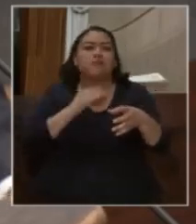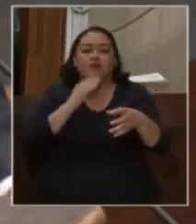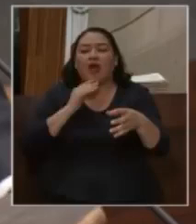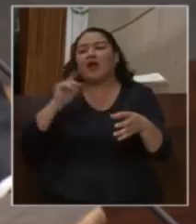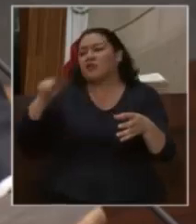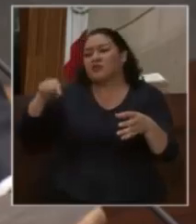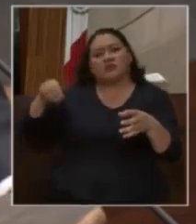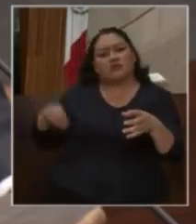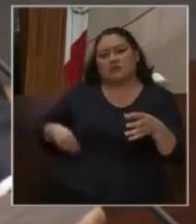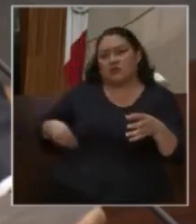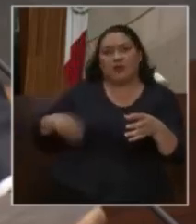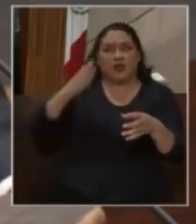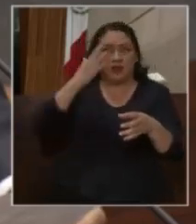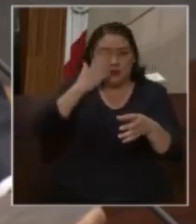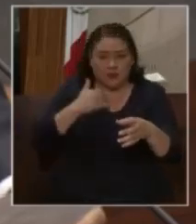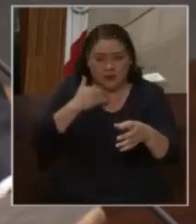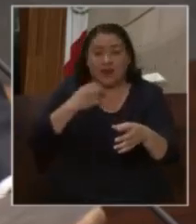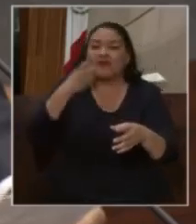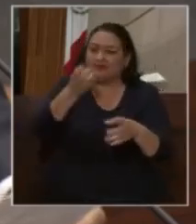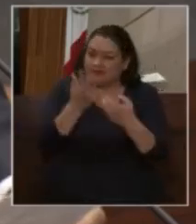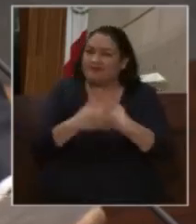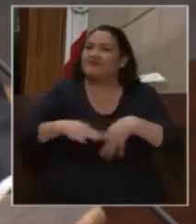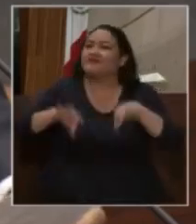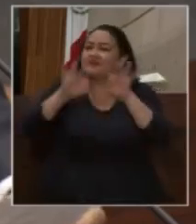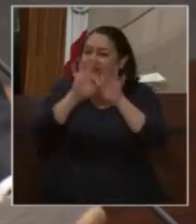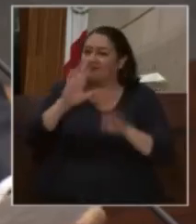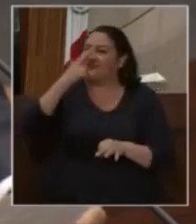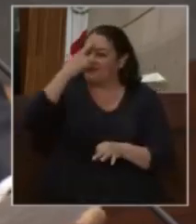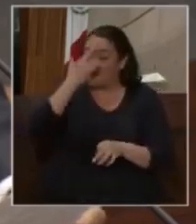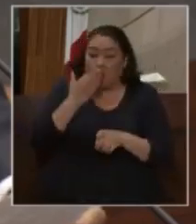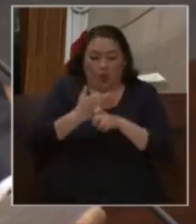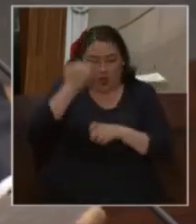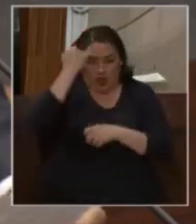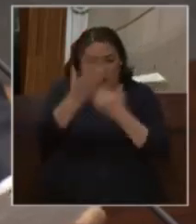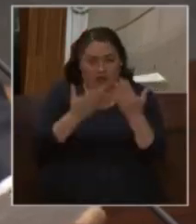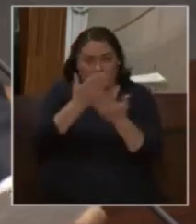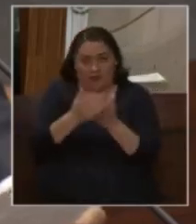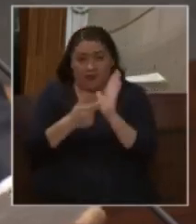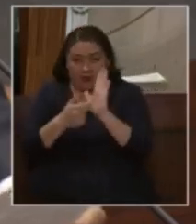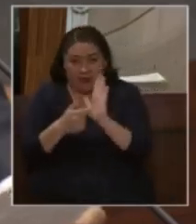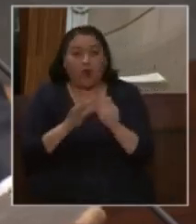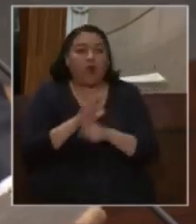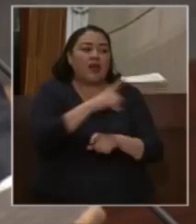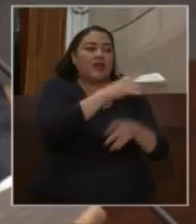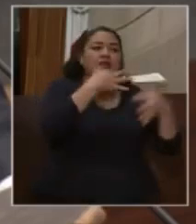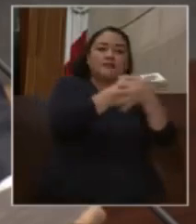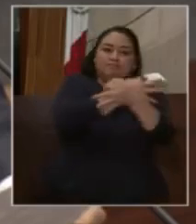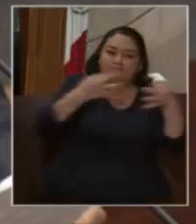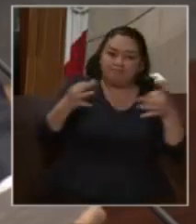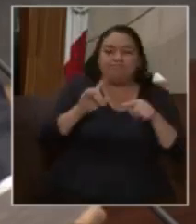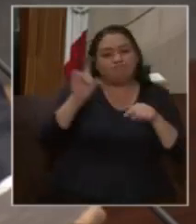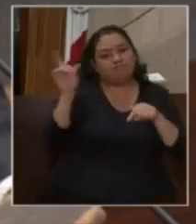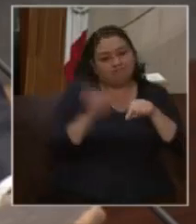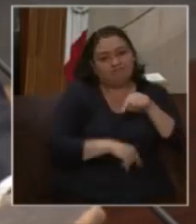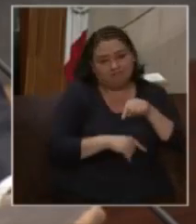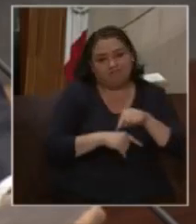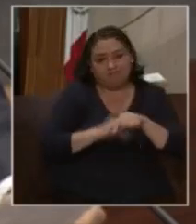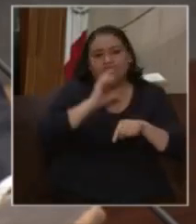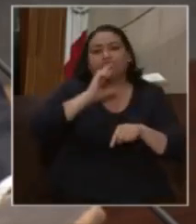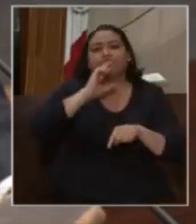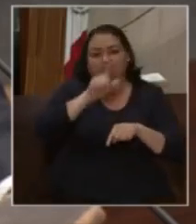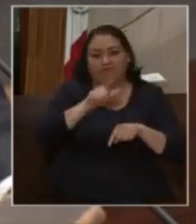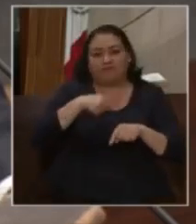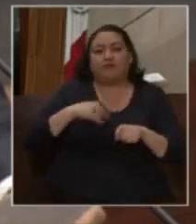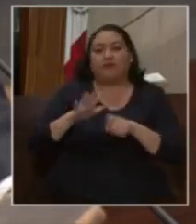presunción de inocencia. Consecuentemente, el proyecto propone revocar la resolución controvertida lisa y llanamente, ya